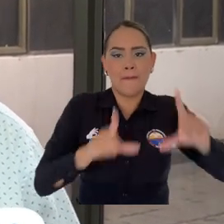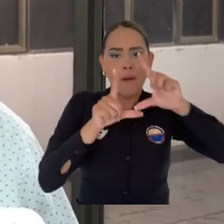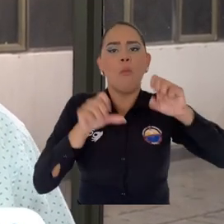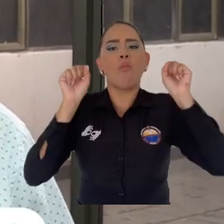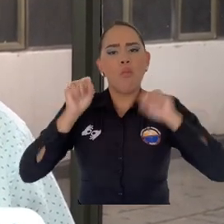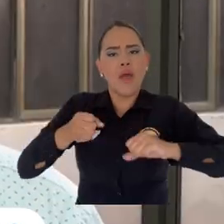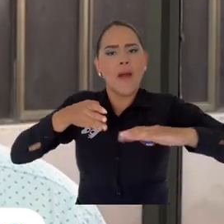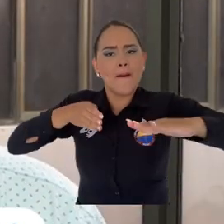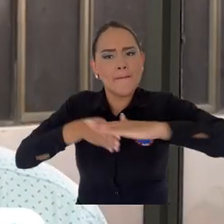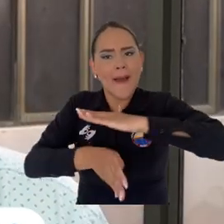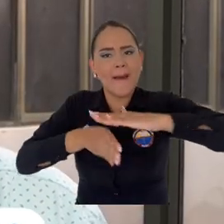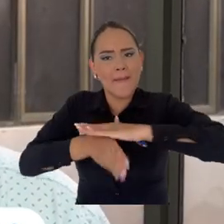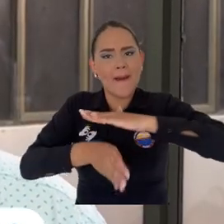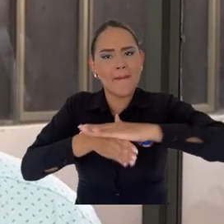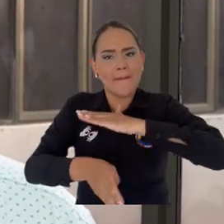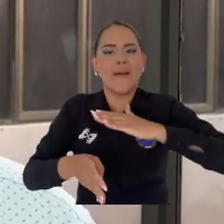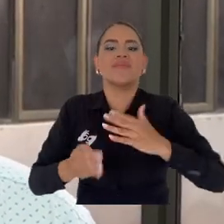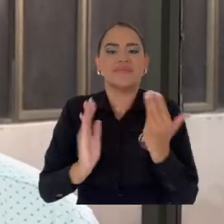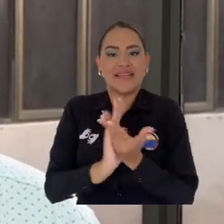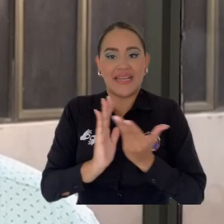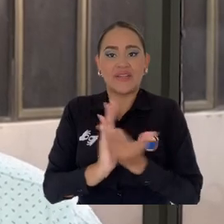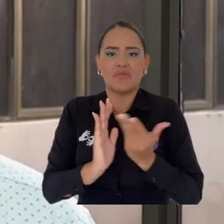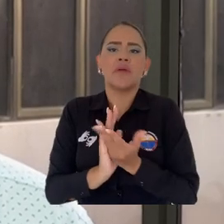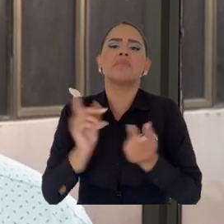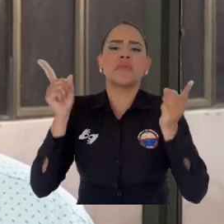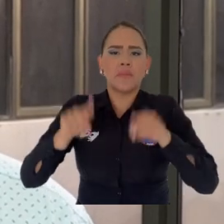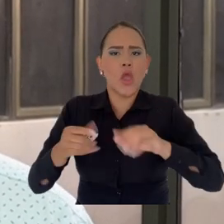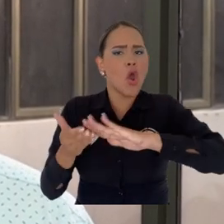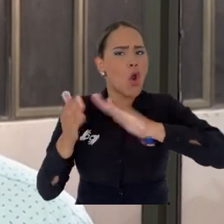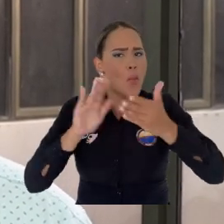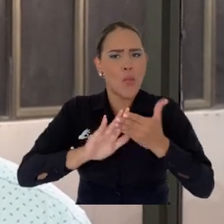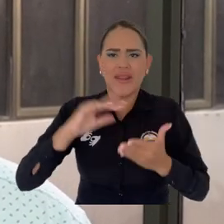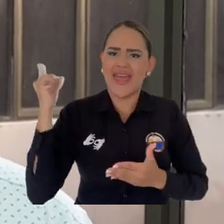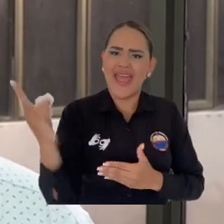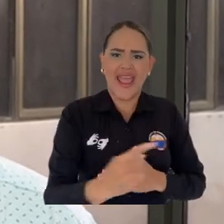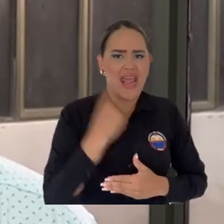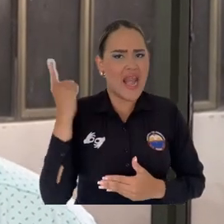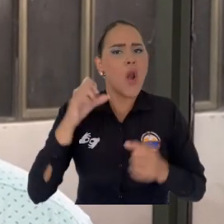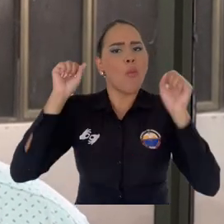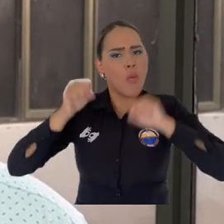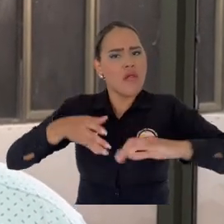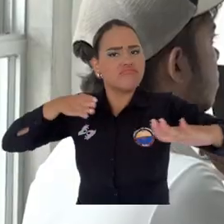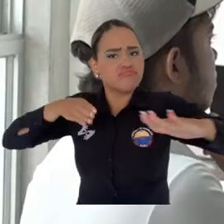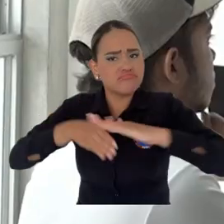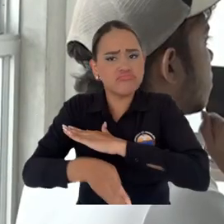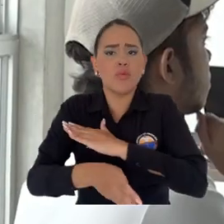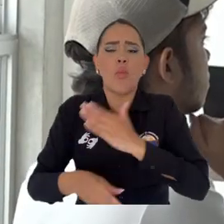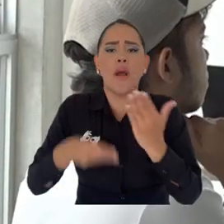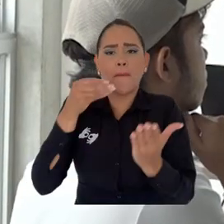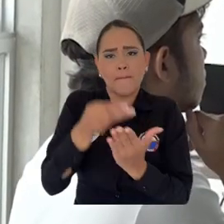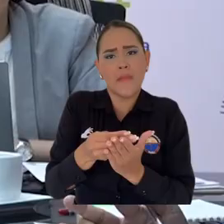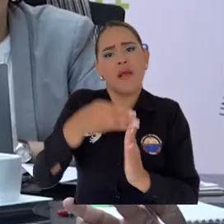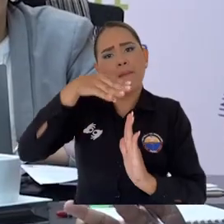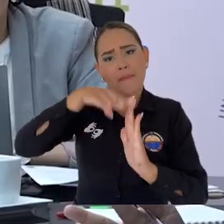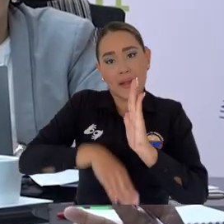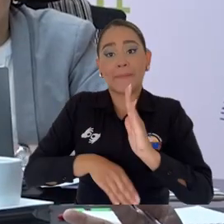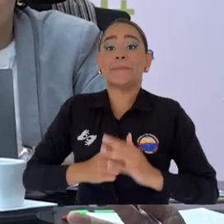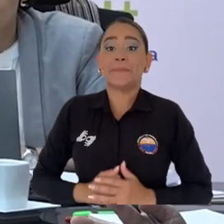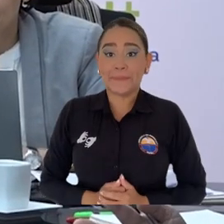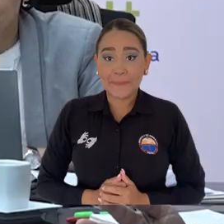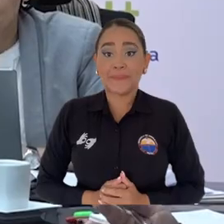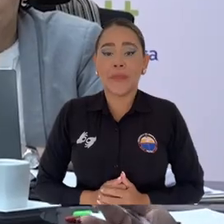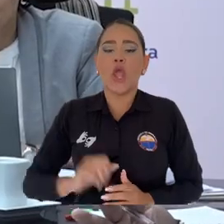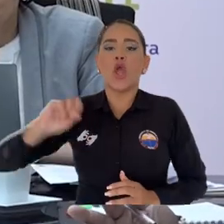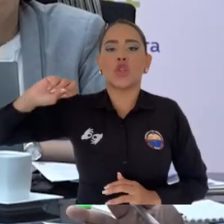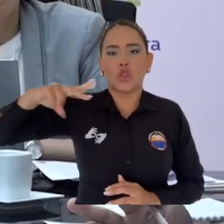los posgrados, que los egresados de la universidad y toda la comunidad en general tenga acceso con un menor costo a los estudios de